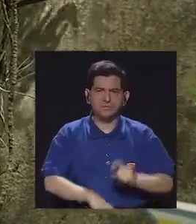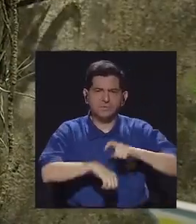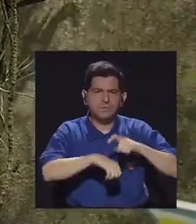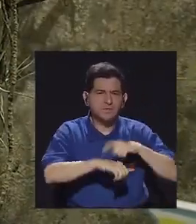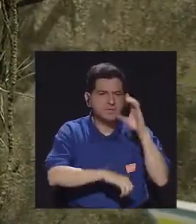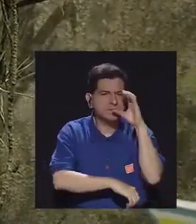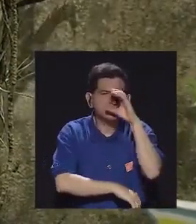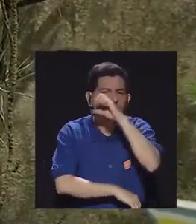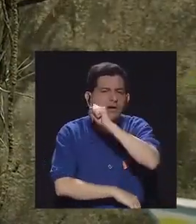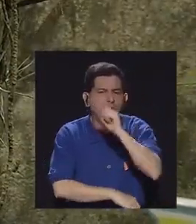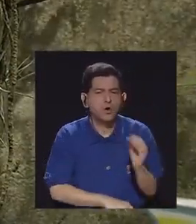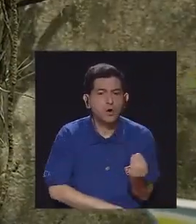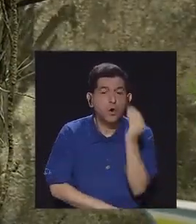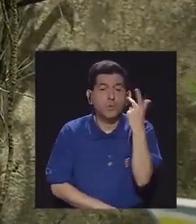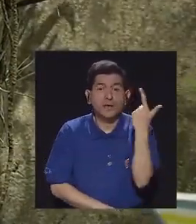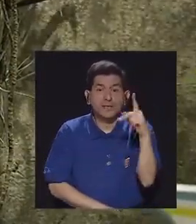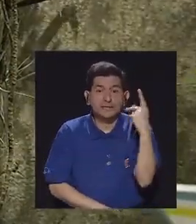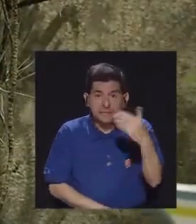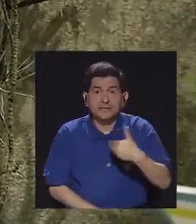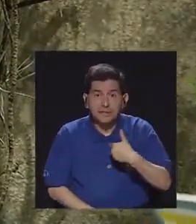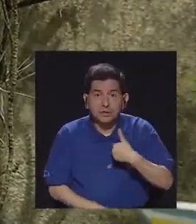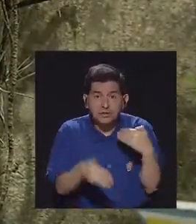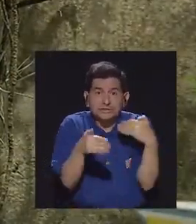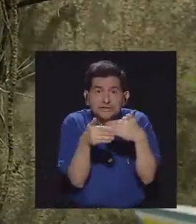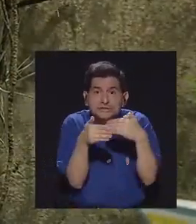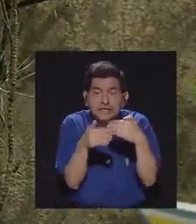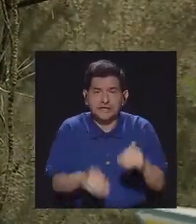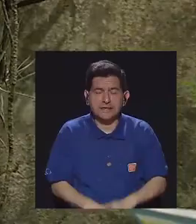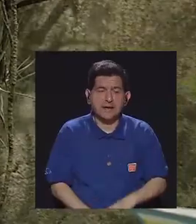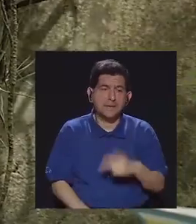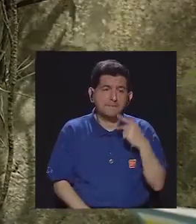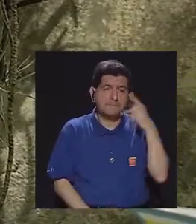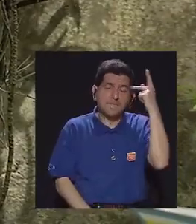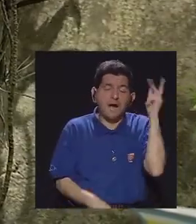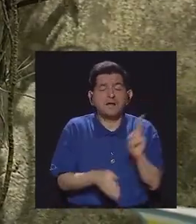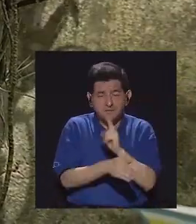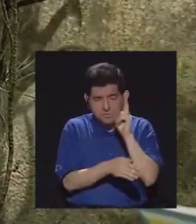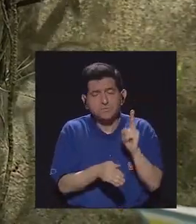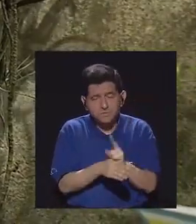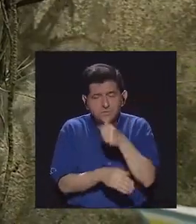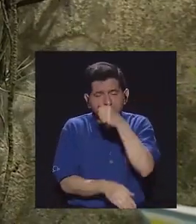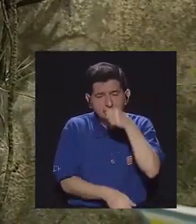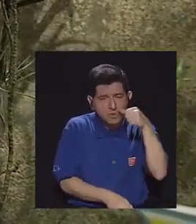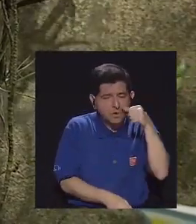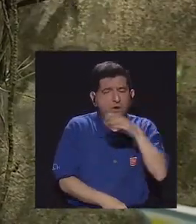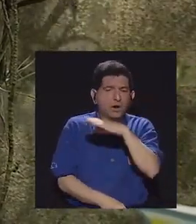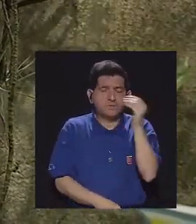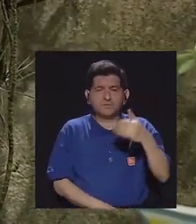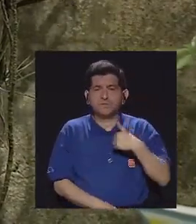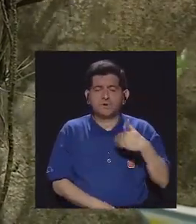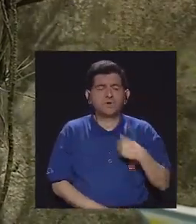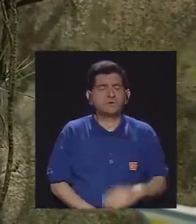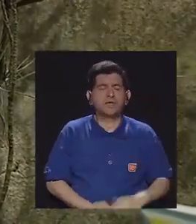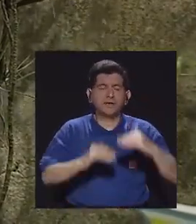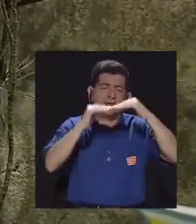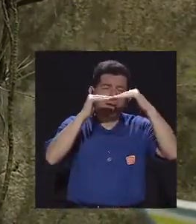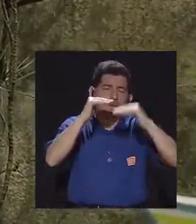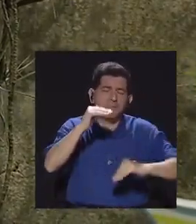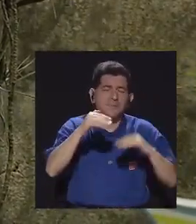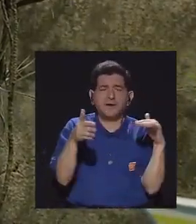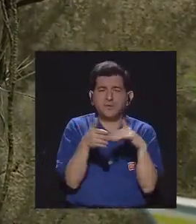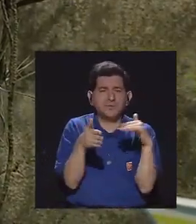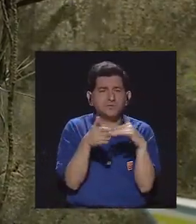se detecta chicos que están en riesgo, ¿verdad?, que porque sus papás son consumidores, porque tienen baja